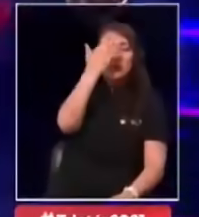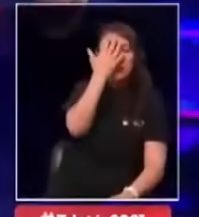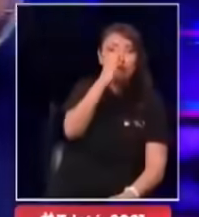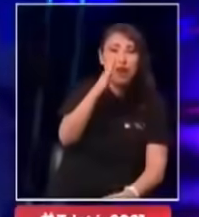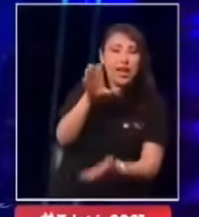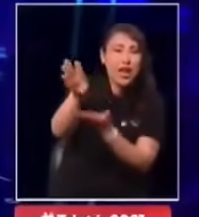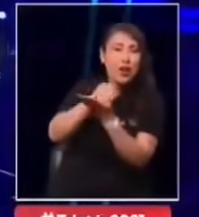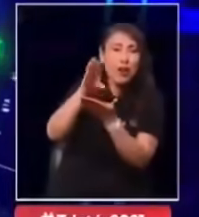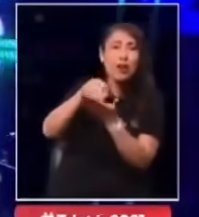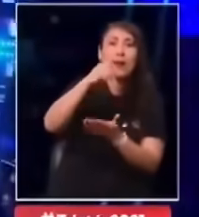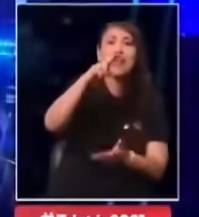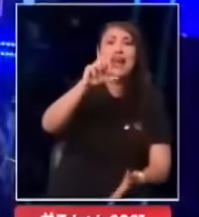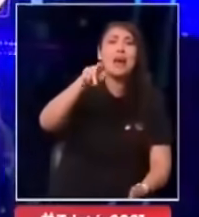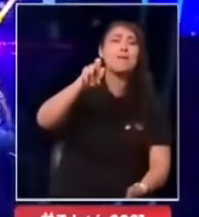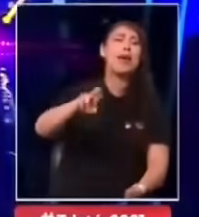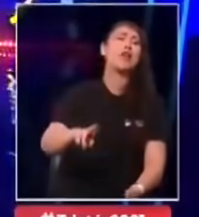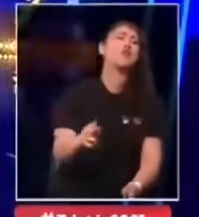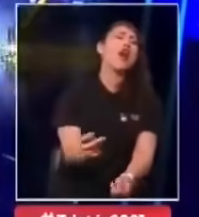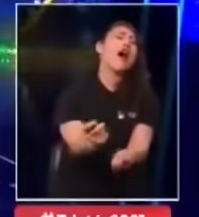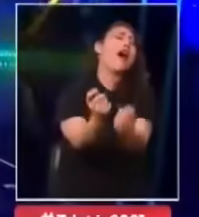Gran talento. A ver.